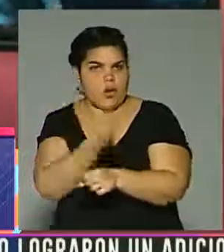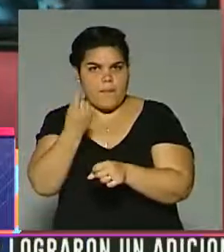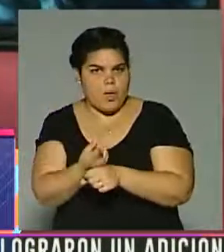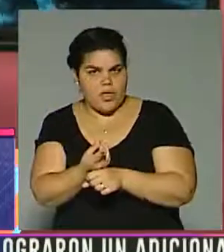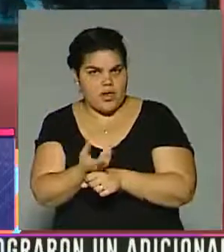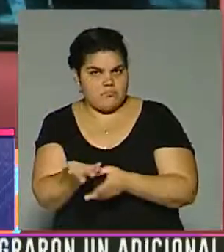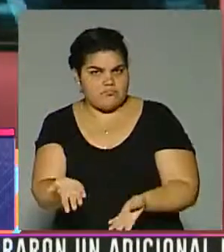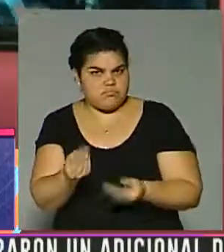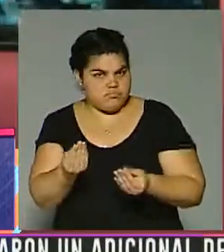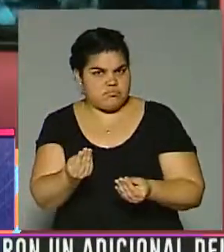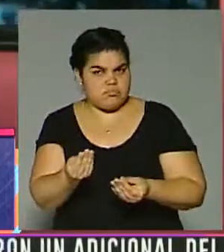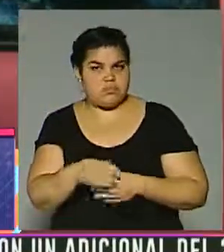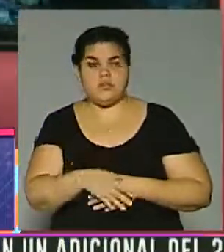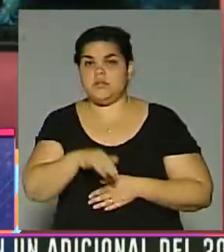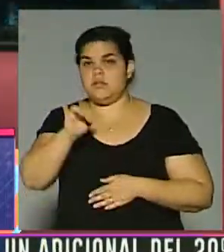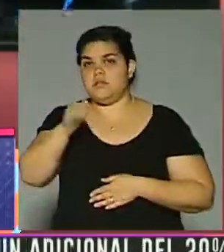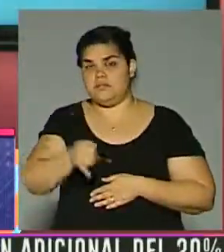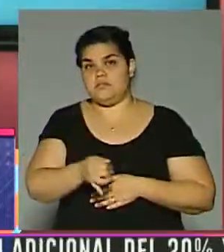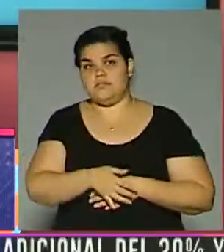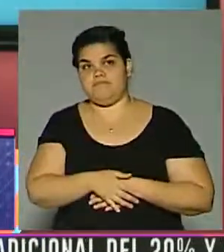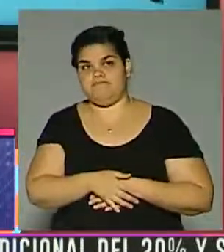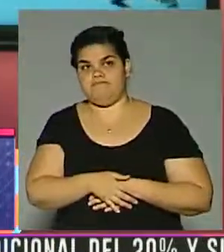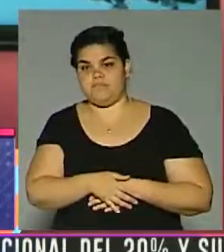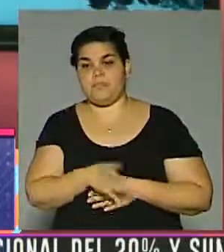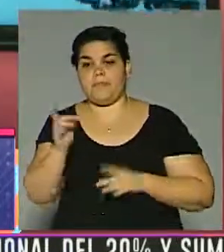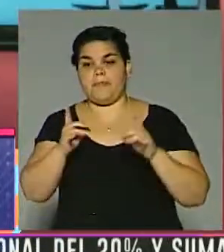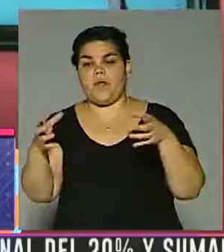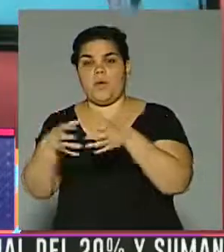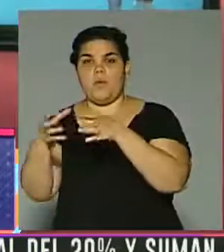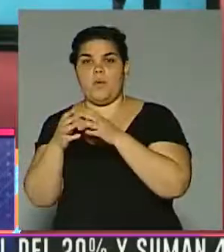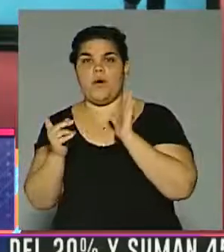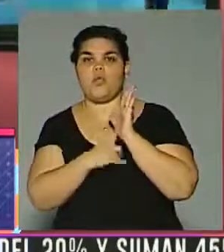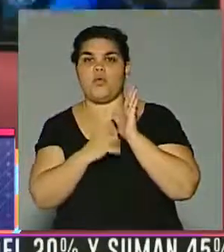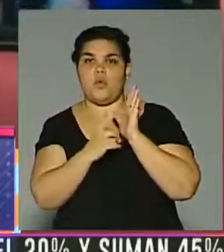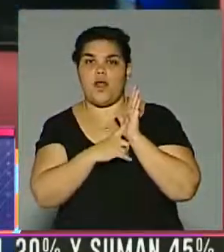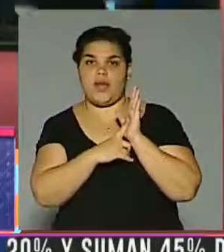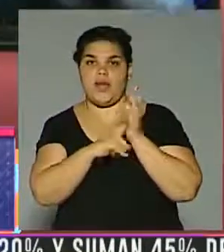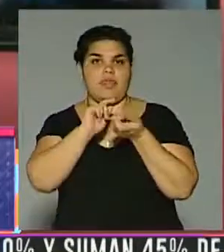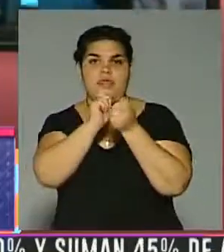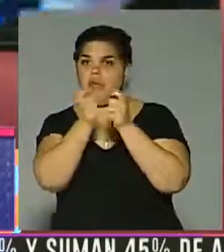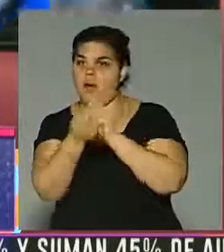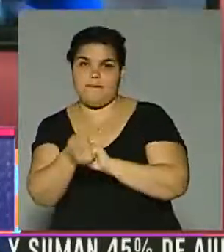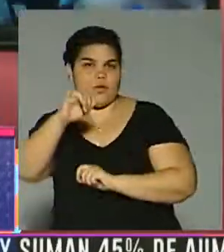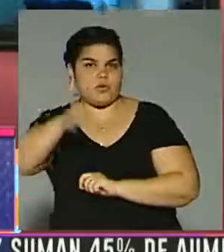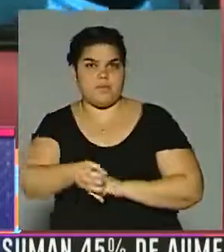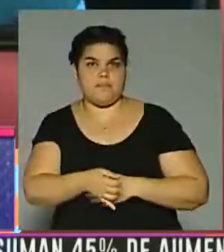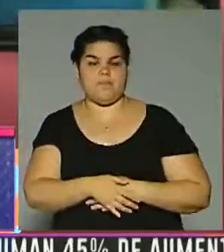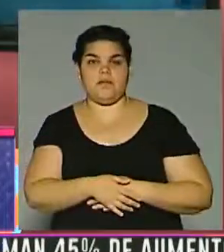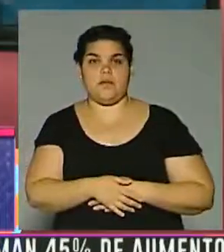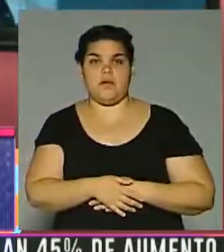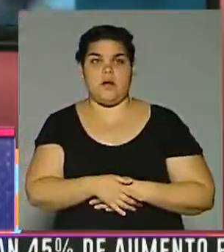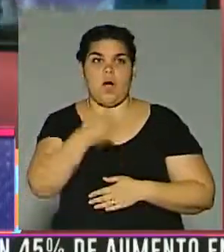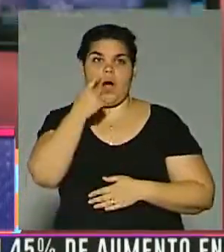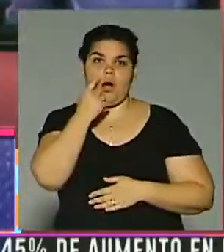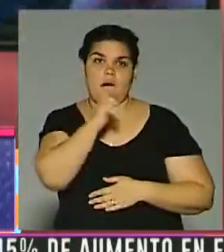porque además de eso, por ejemplo, tenemos que decir que ya los equipos titulares van a ser distintos. ¿Por qué? Porque Scocco se recupera para River